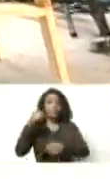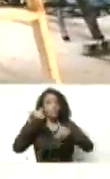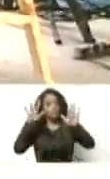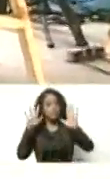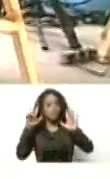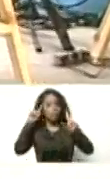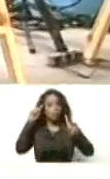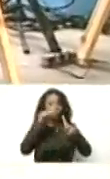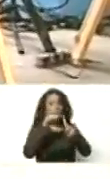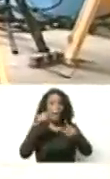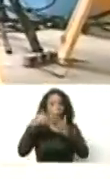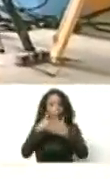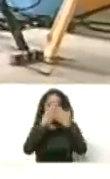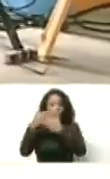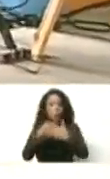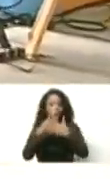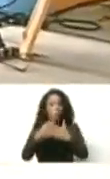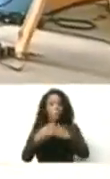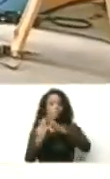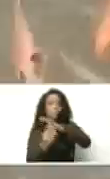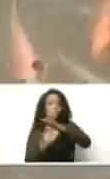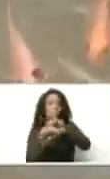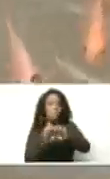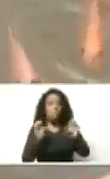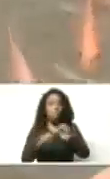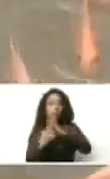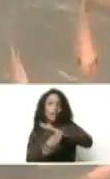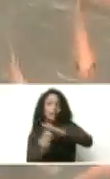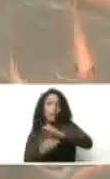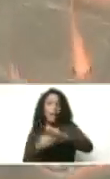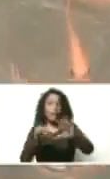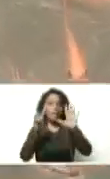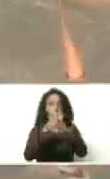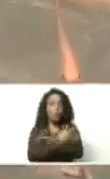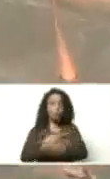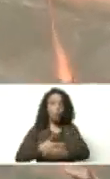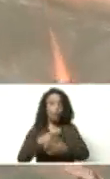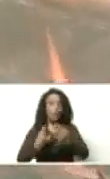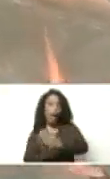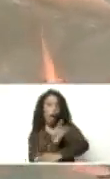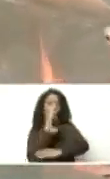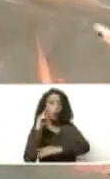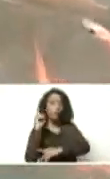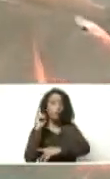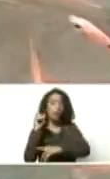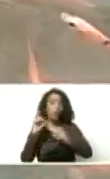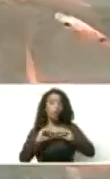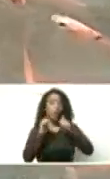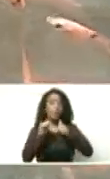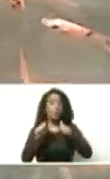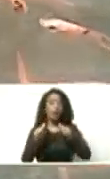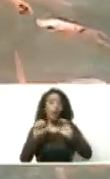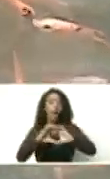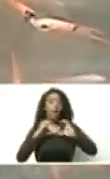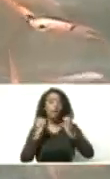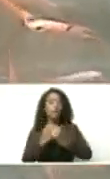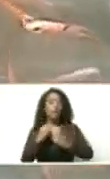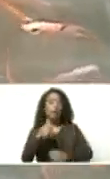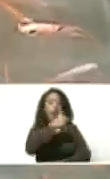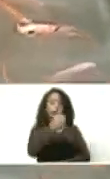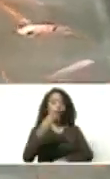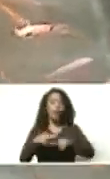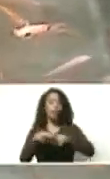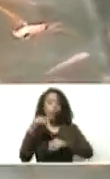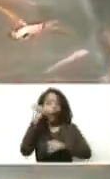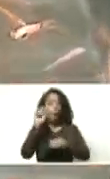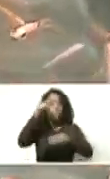con los estudiantes de educación básica este año son 7 millones de árboles. En octubre, cuando inicien las clases, también cada niño estaría